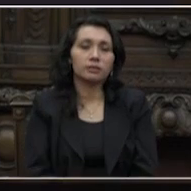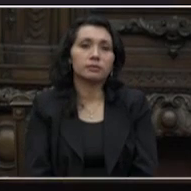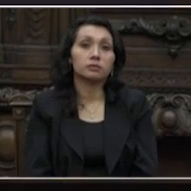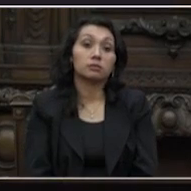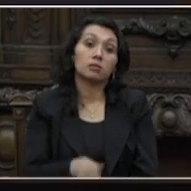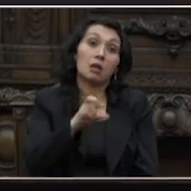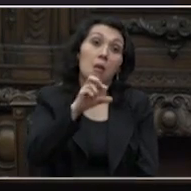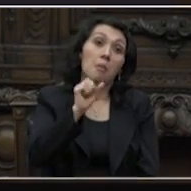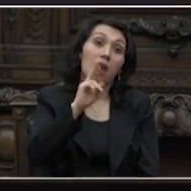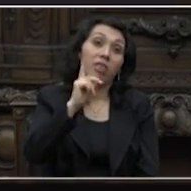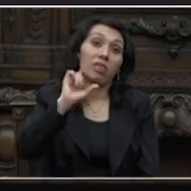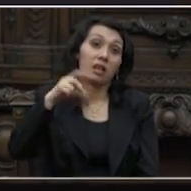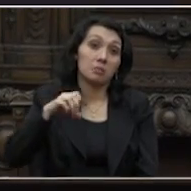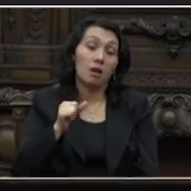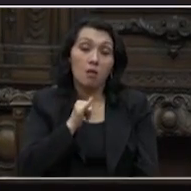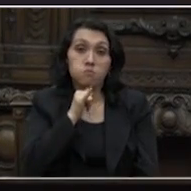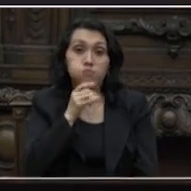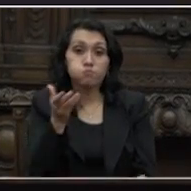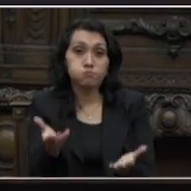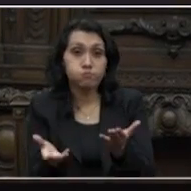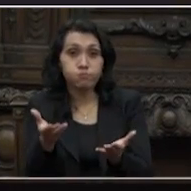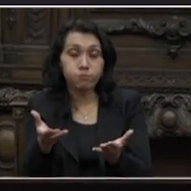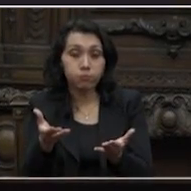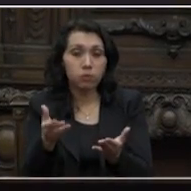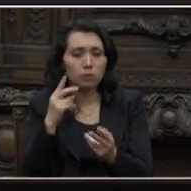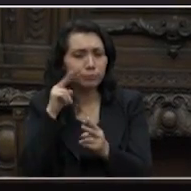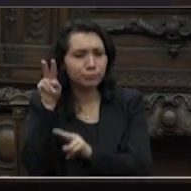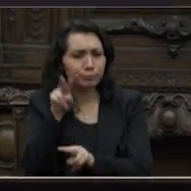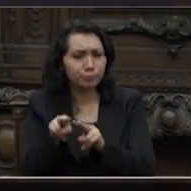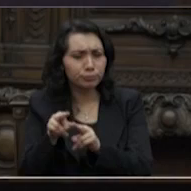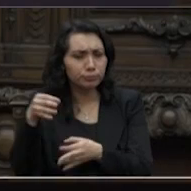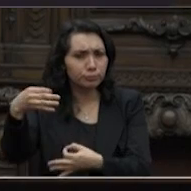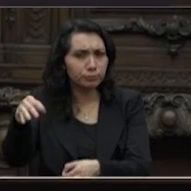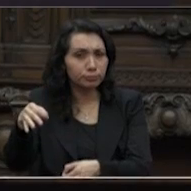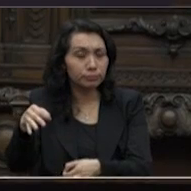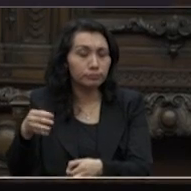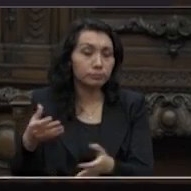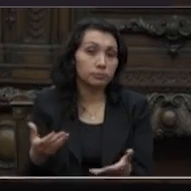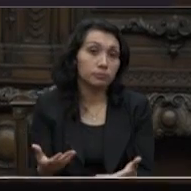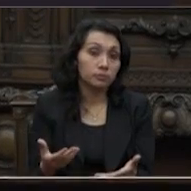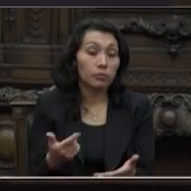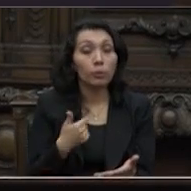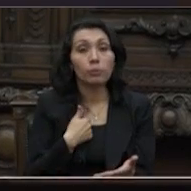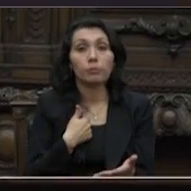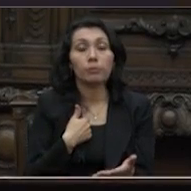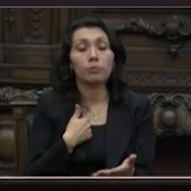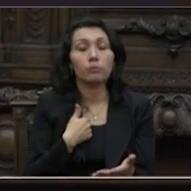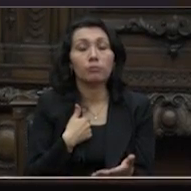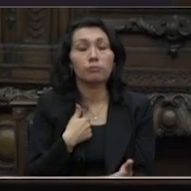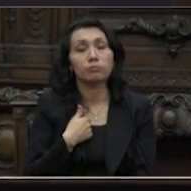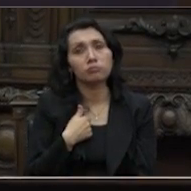un paradigma, un instrumento de análisis, y yo me